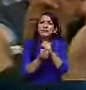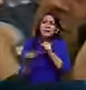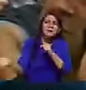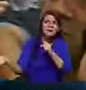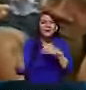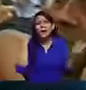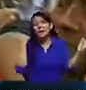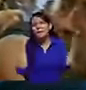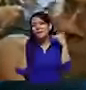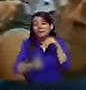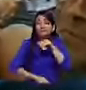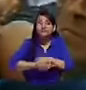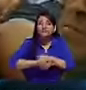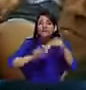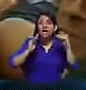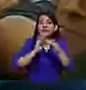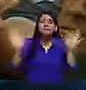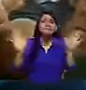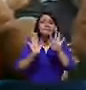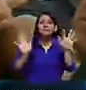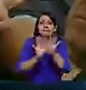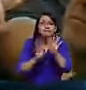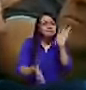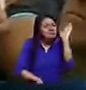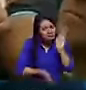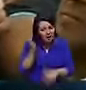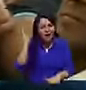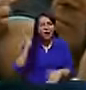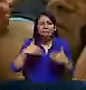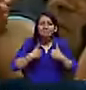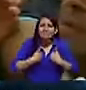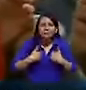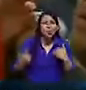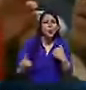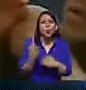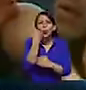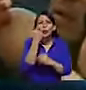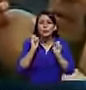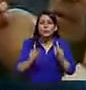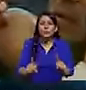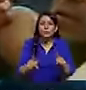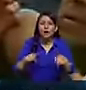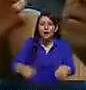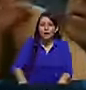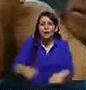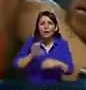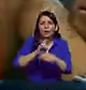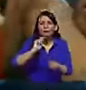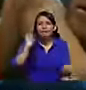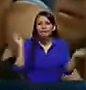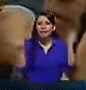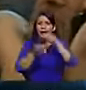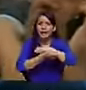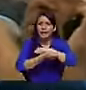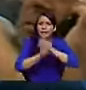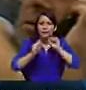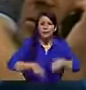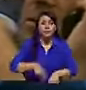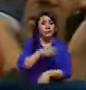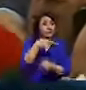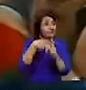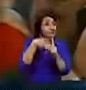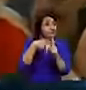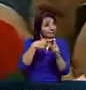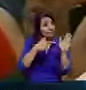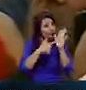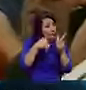No paren, no se cansen. Hay una sola oportunidad para cambiar para bien esta nación. Muy optimista, se